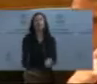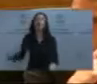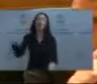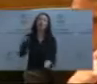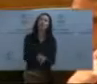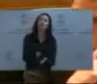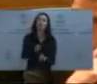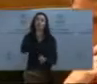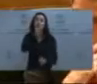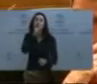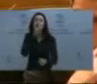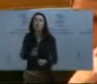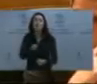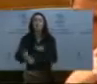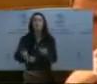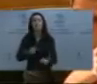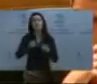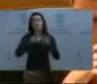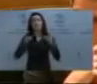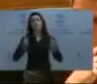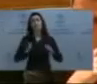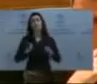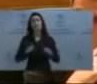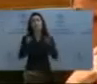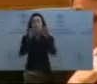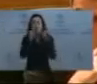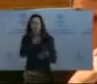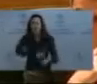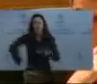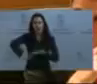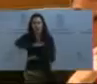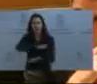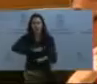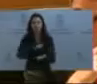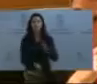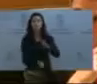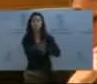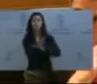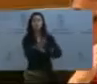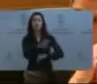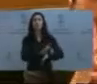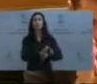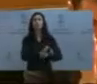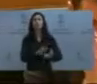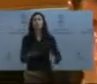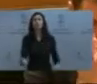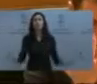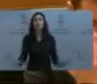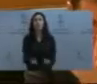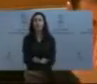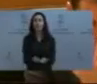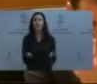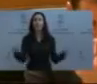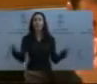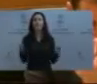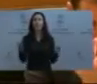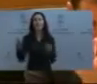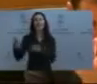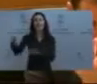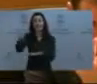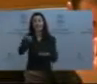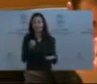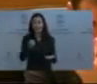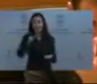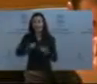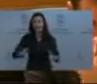y a las familias asturianas, a este nuevo caos, a este nuevo lío que han montado en la consejería? En definitiva, ¿qué va a pasar con los herederos de